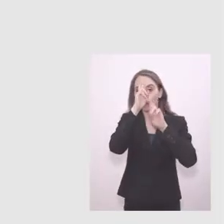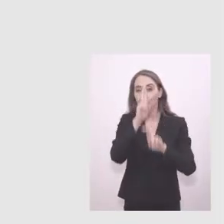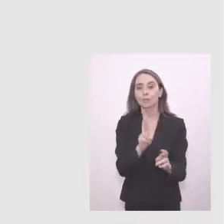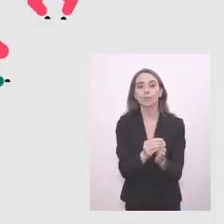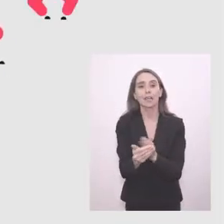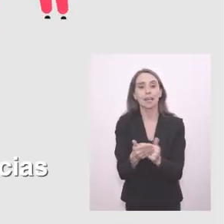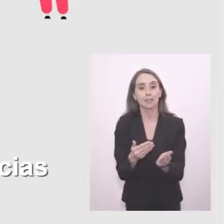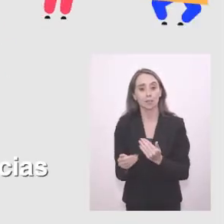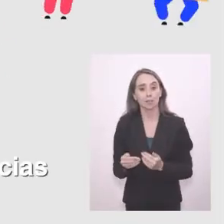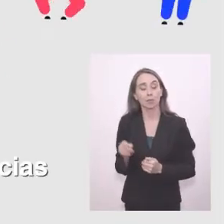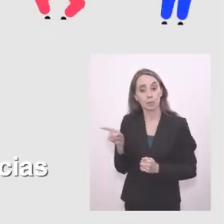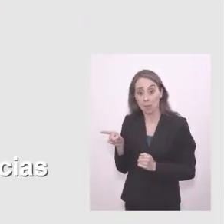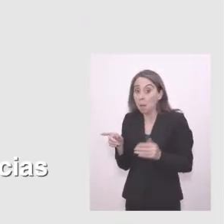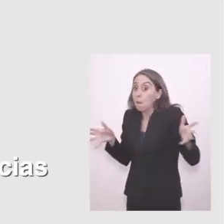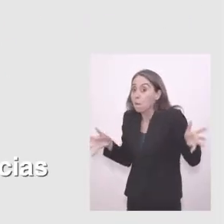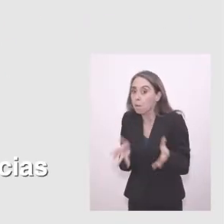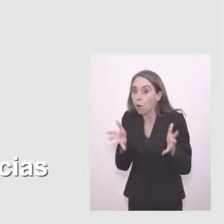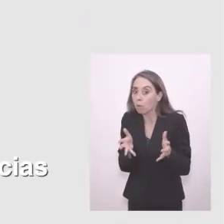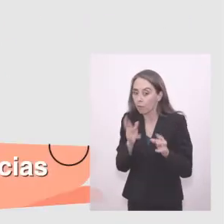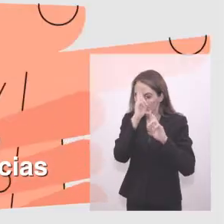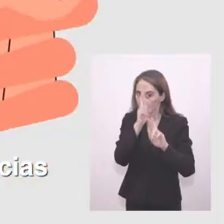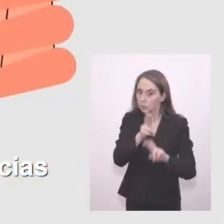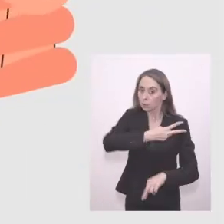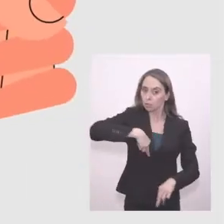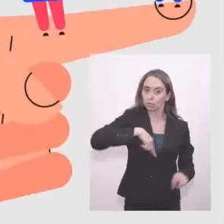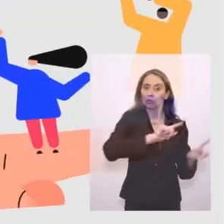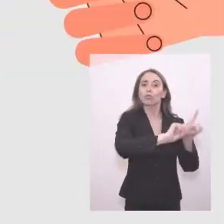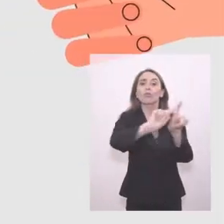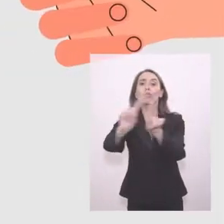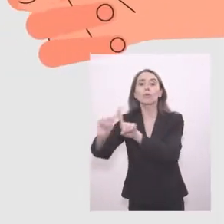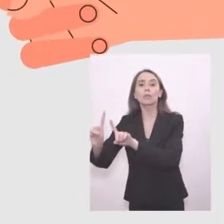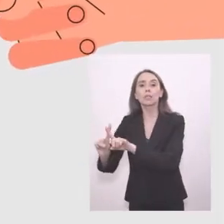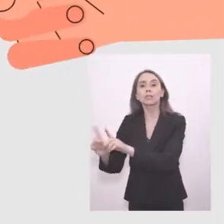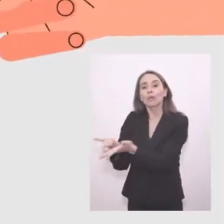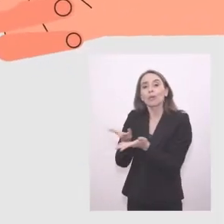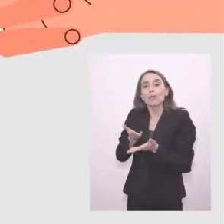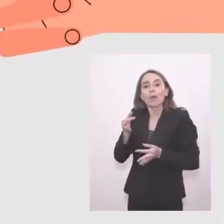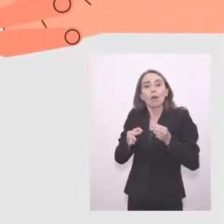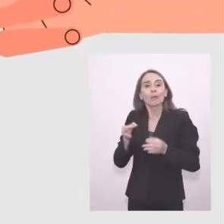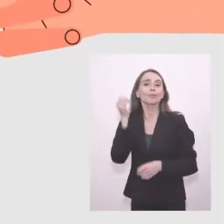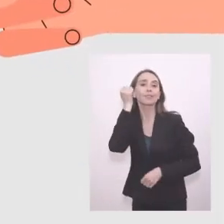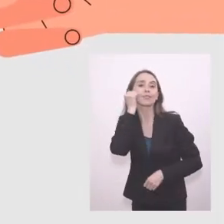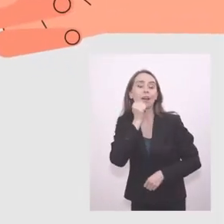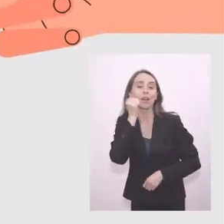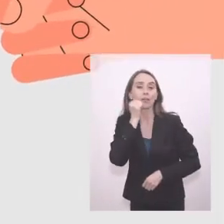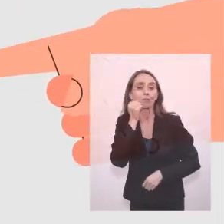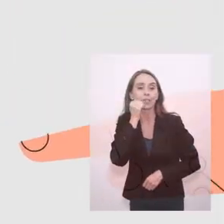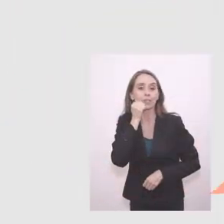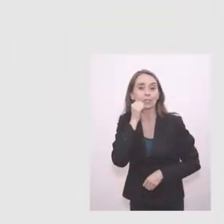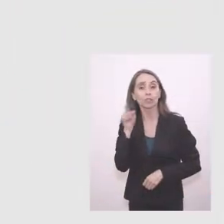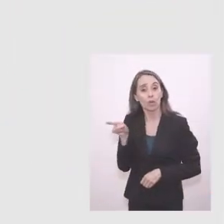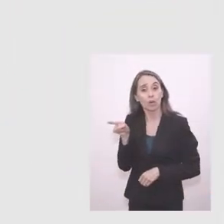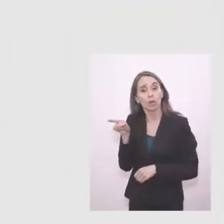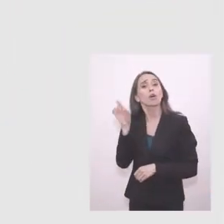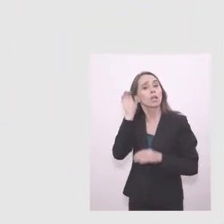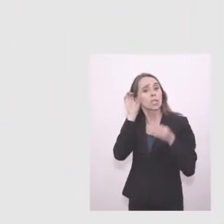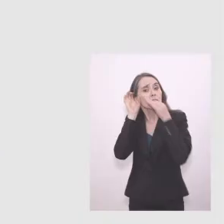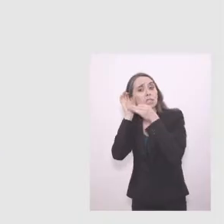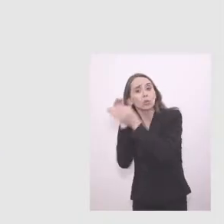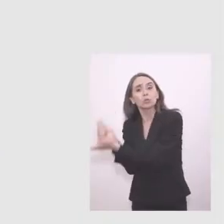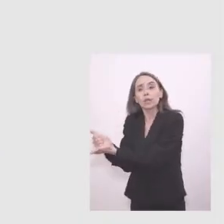naturaleza. Quien promueve el respeto por nuestras diferencias. Quien nos trata con justicia y afecto. Quien nos escucha